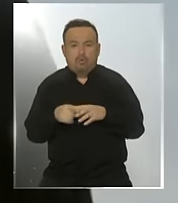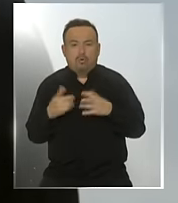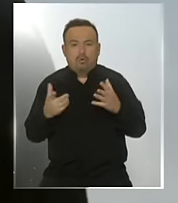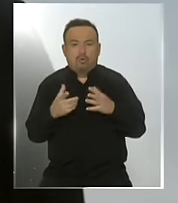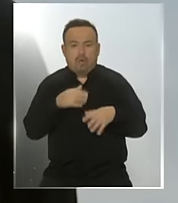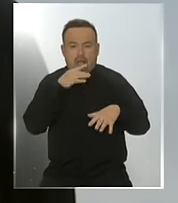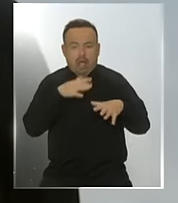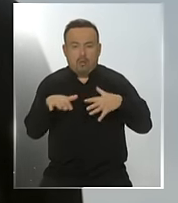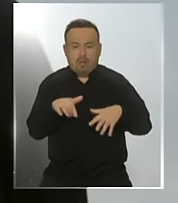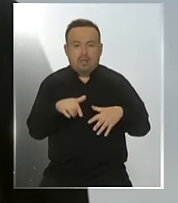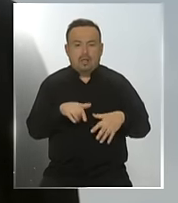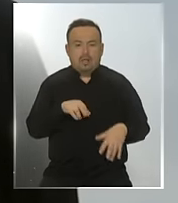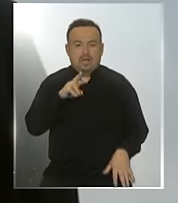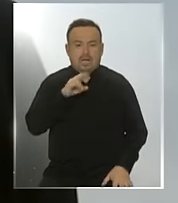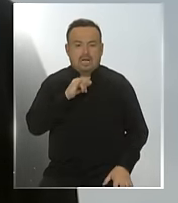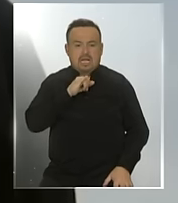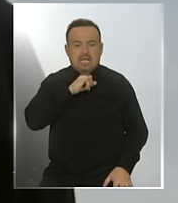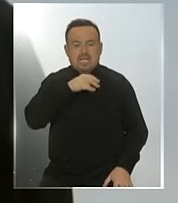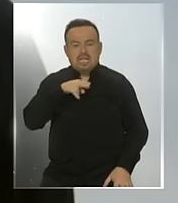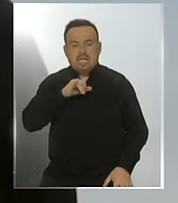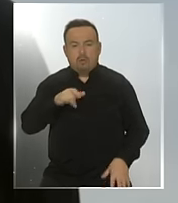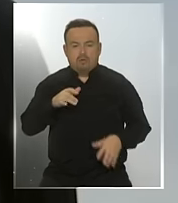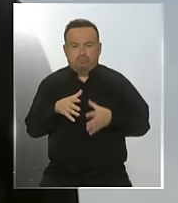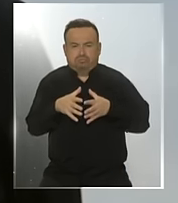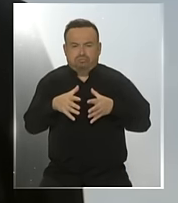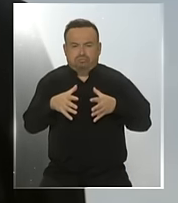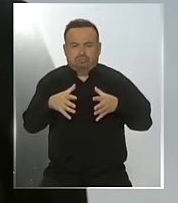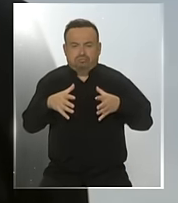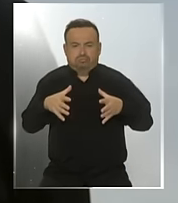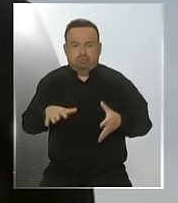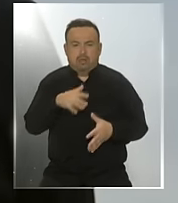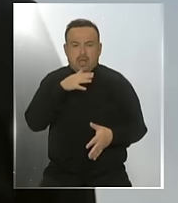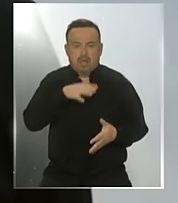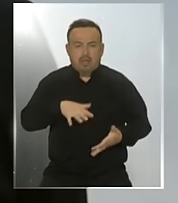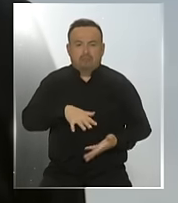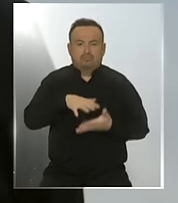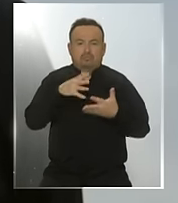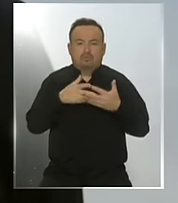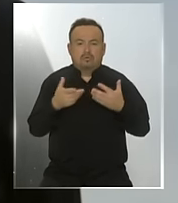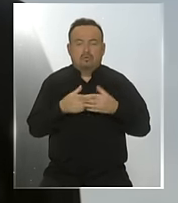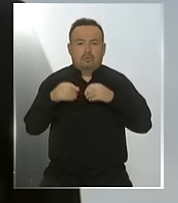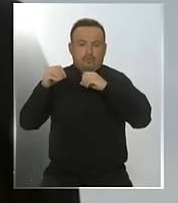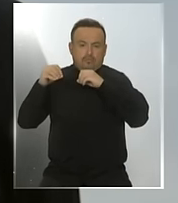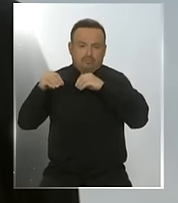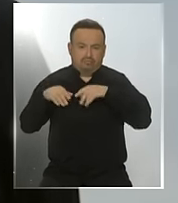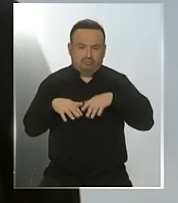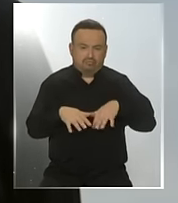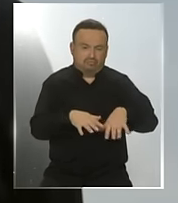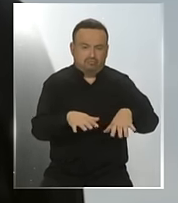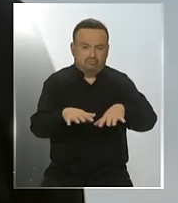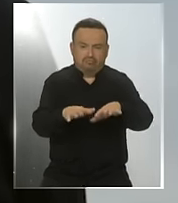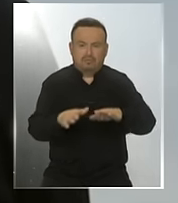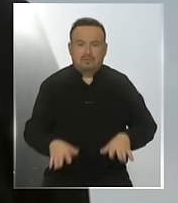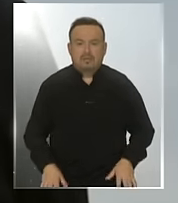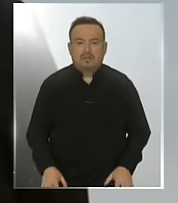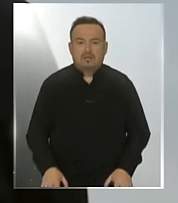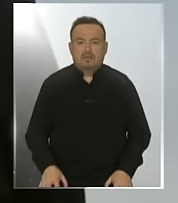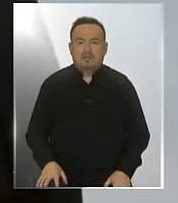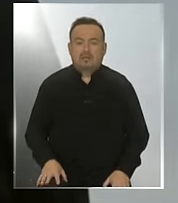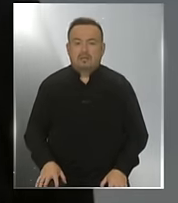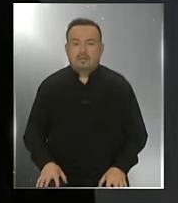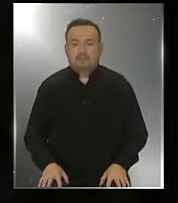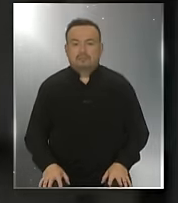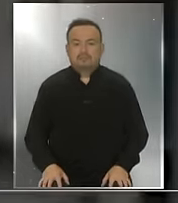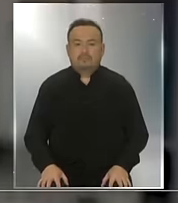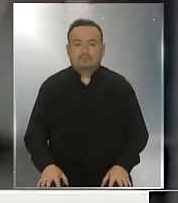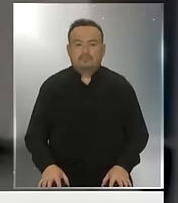atraparon las aguas del lago Reyigüe, que fue creciendo día a día y ya provocando un inminente nuevo